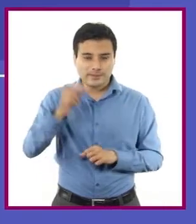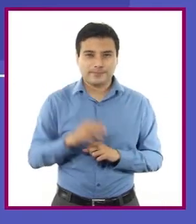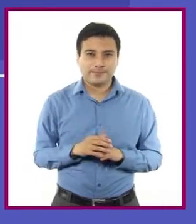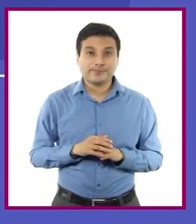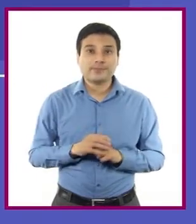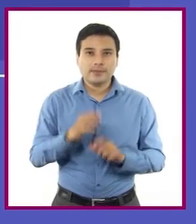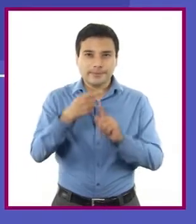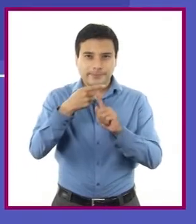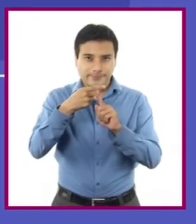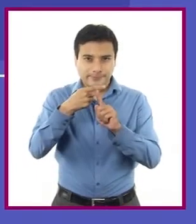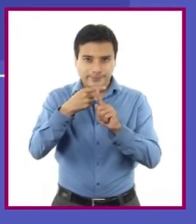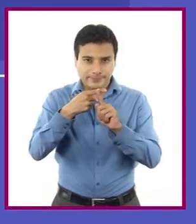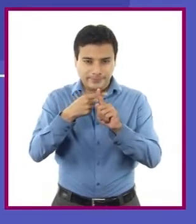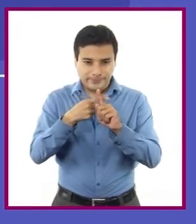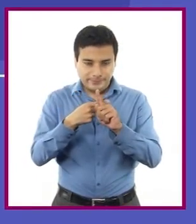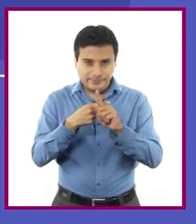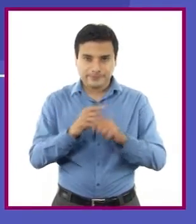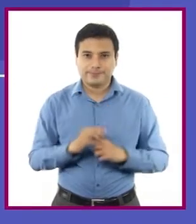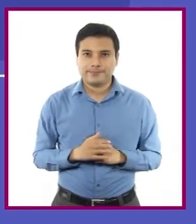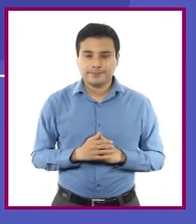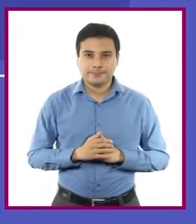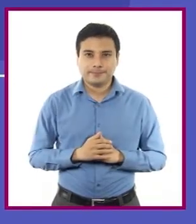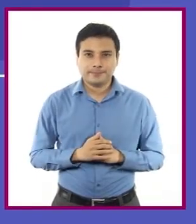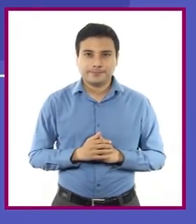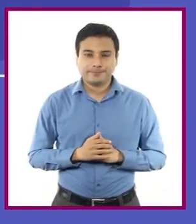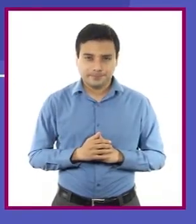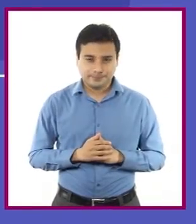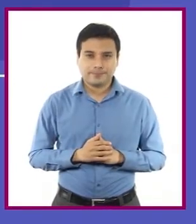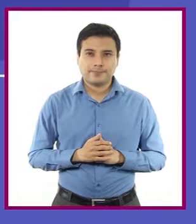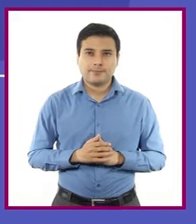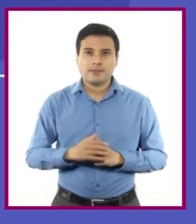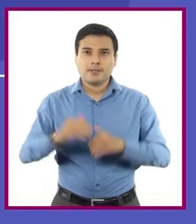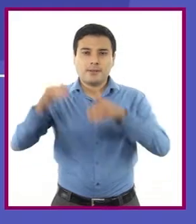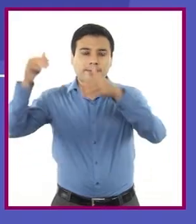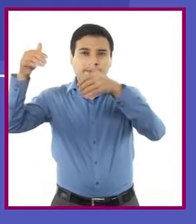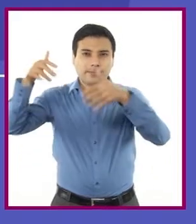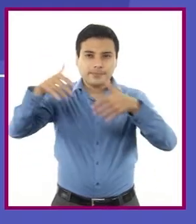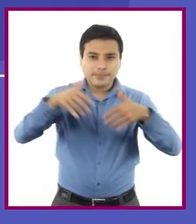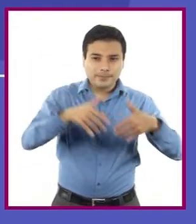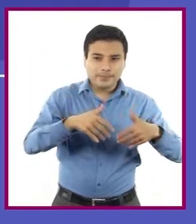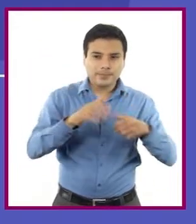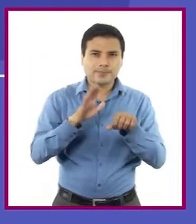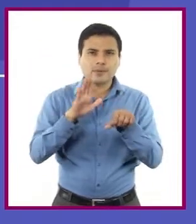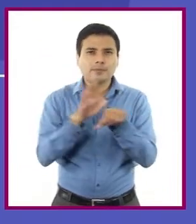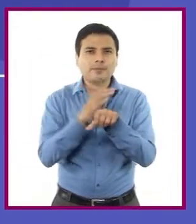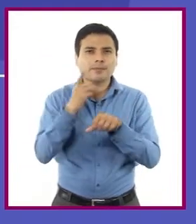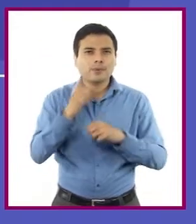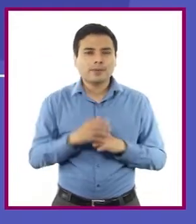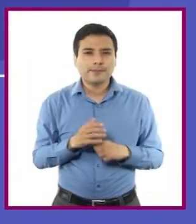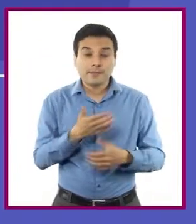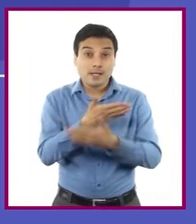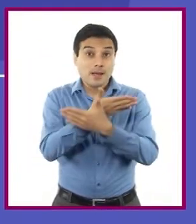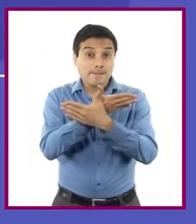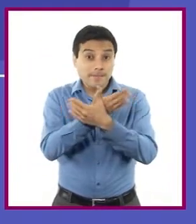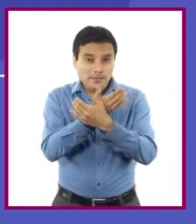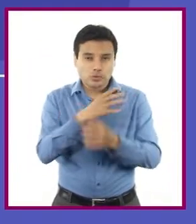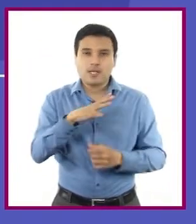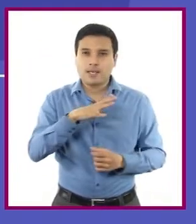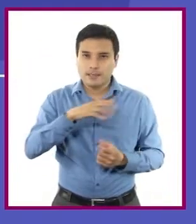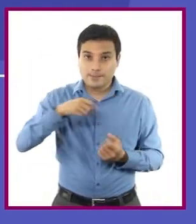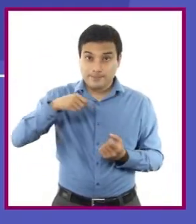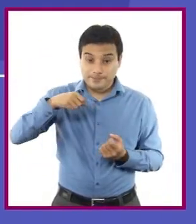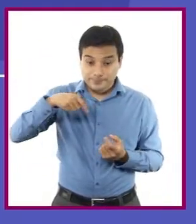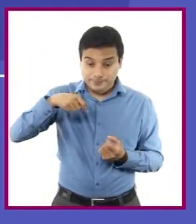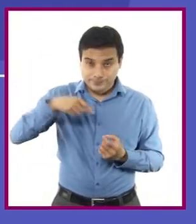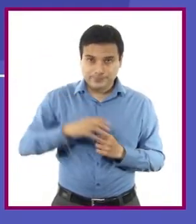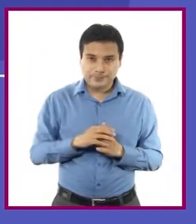temperatura desciende. 2. Esta migración sucede porque la mariposa tiene cambios hormonales que impedirán la maduración de